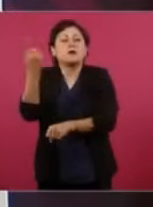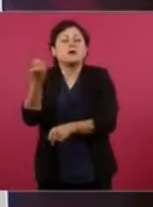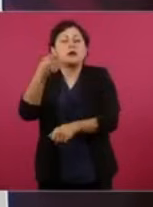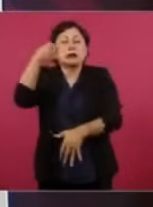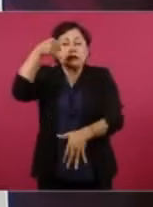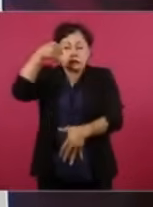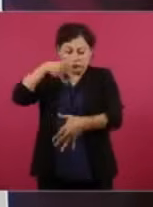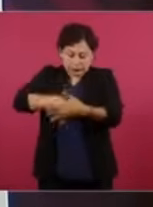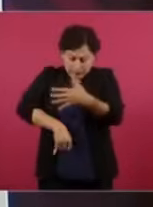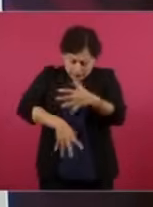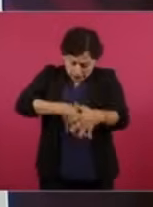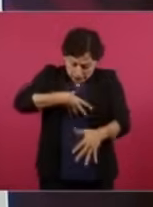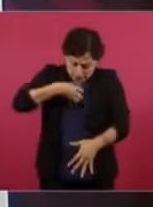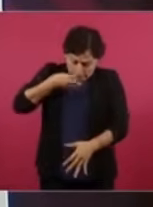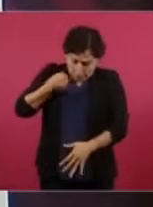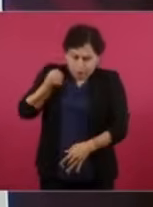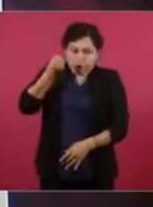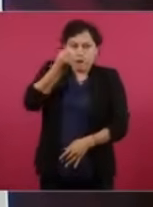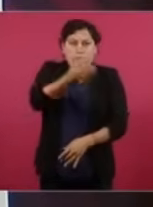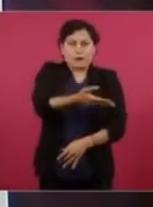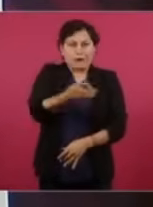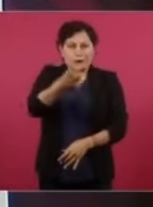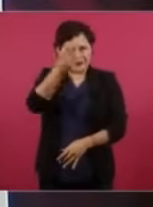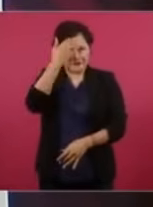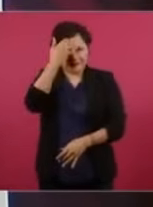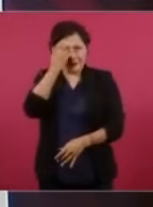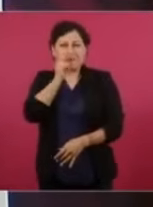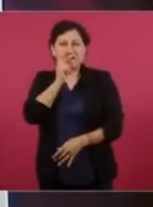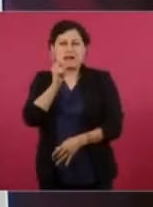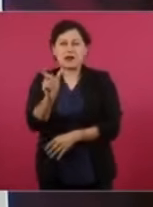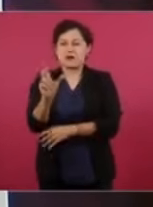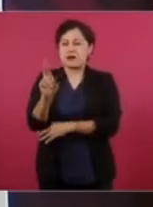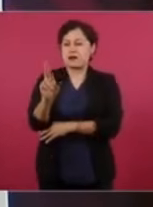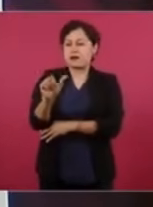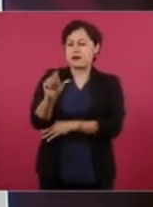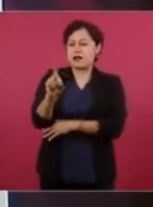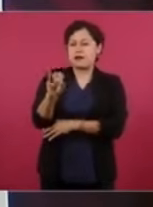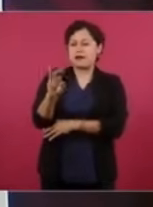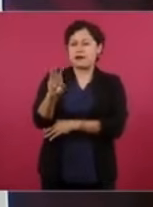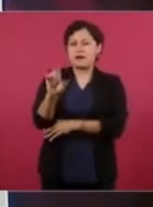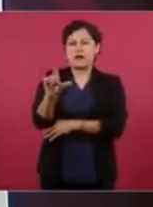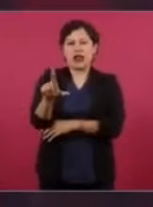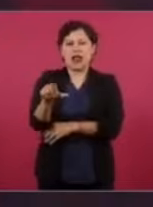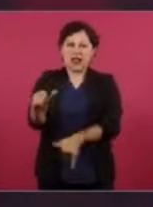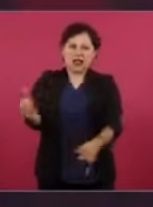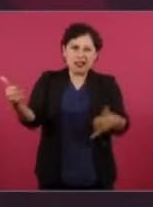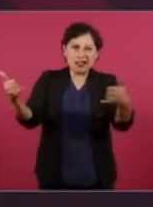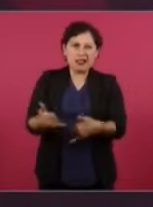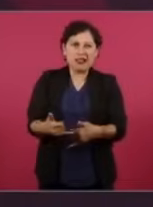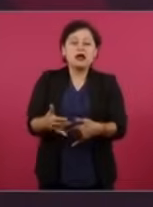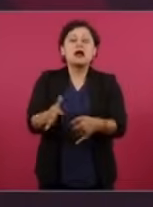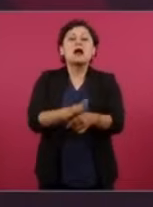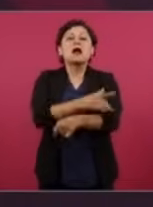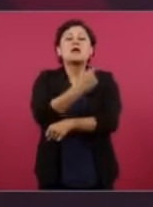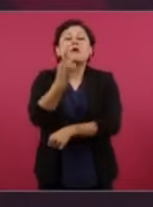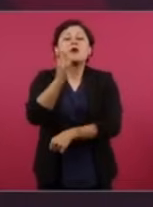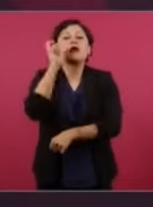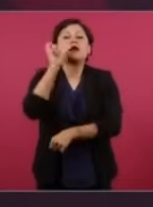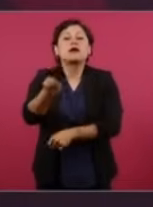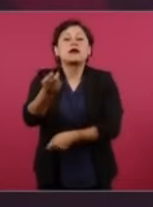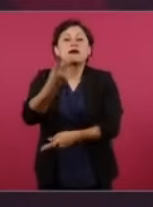viene de raíz. Estamos arrancando de raíz el régimen de corrupción, de injusticias, de